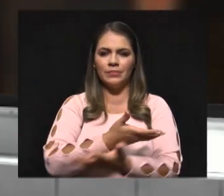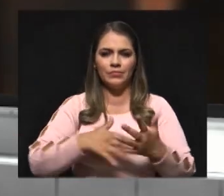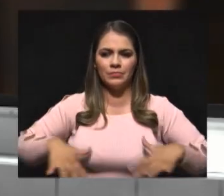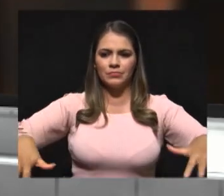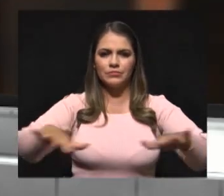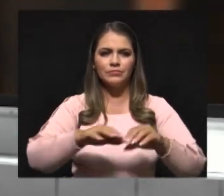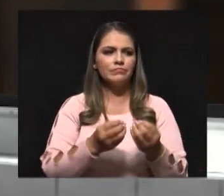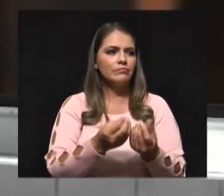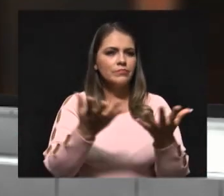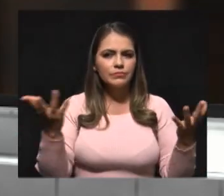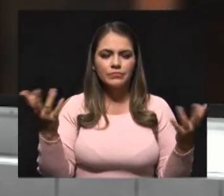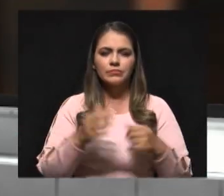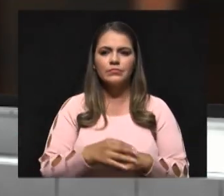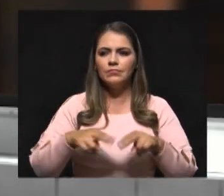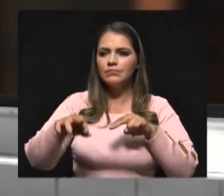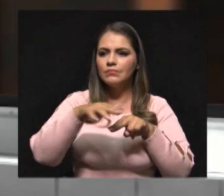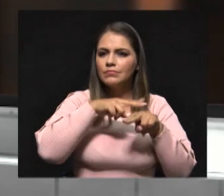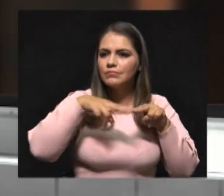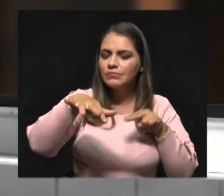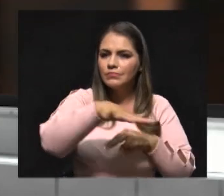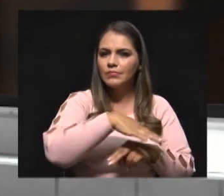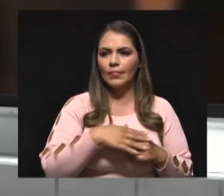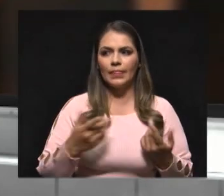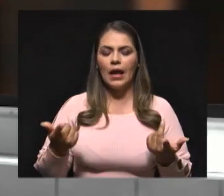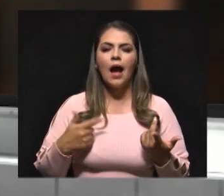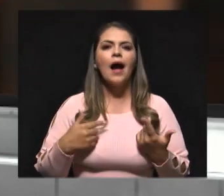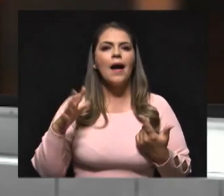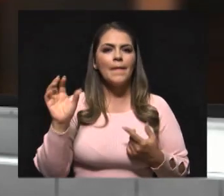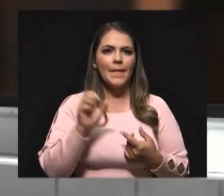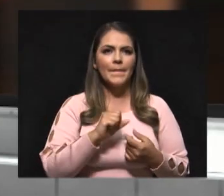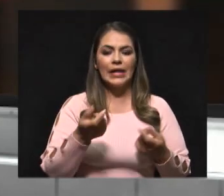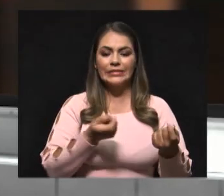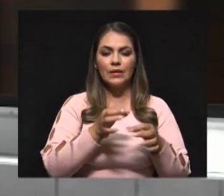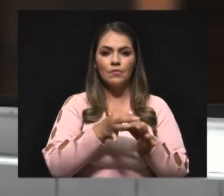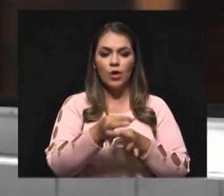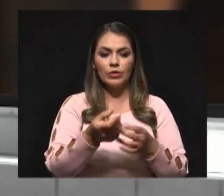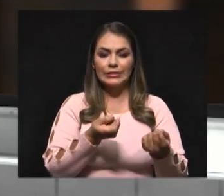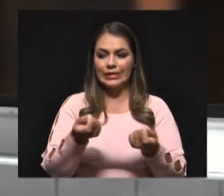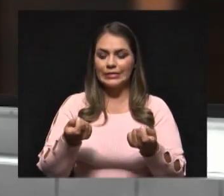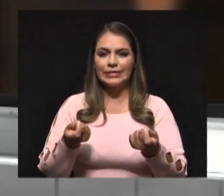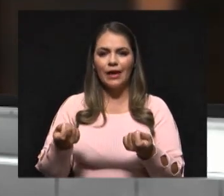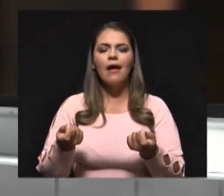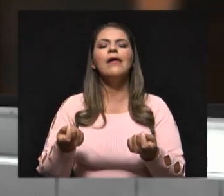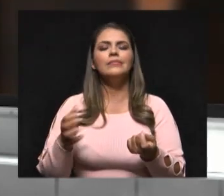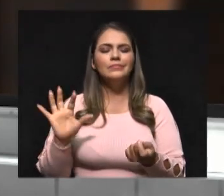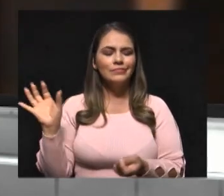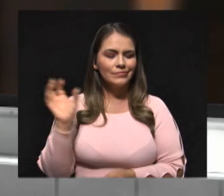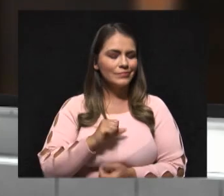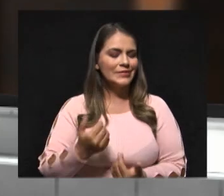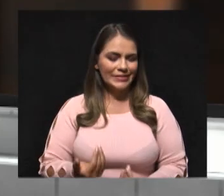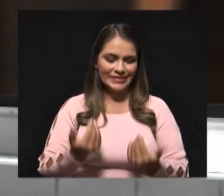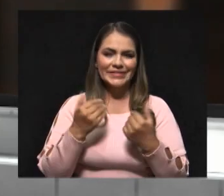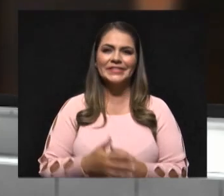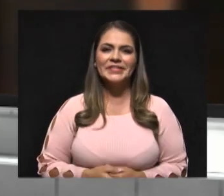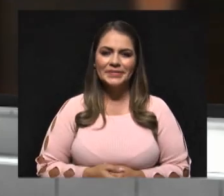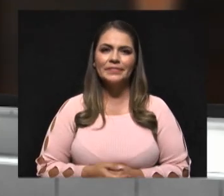estado verde o preservar la parte de la playa entonces ahí es donde todos esos municipios cercanos pueden generar una interacción que va a